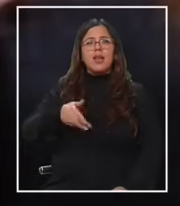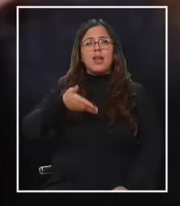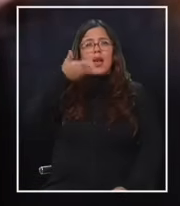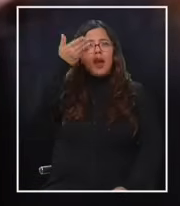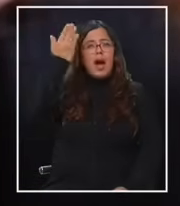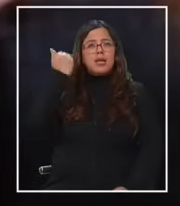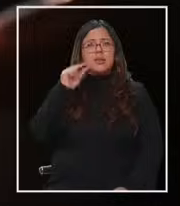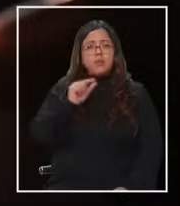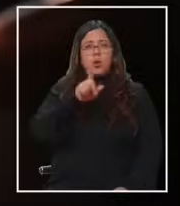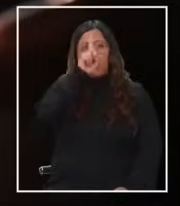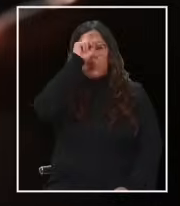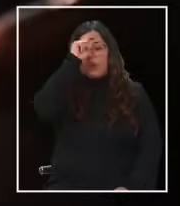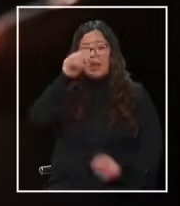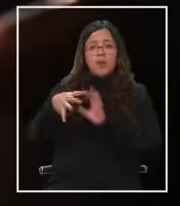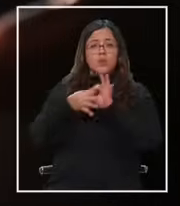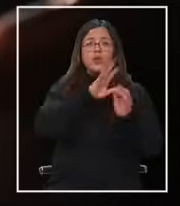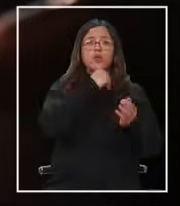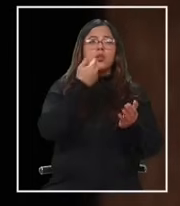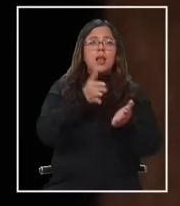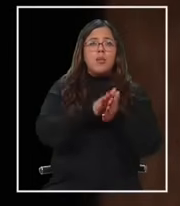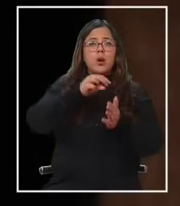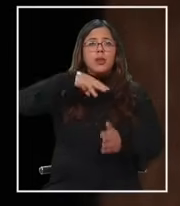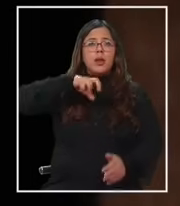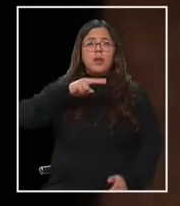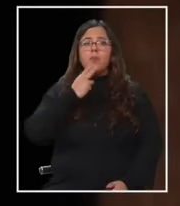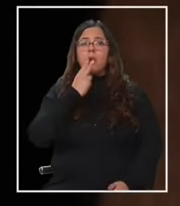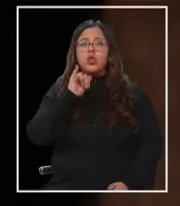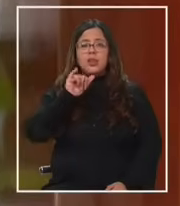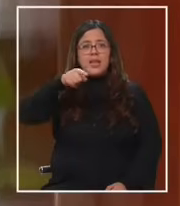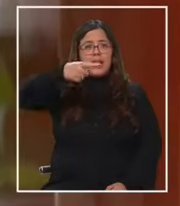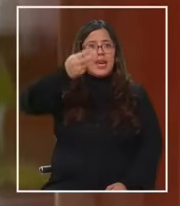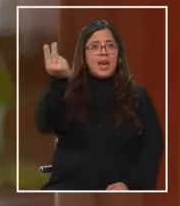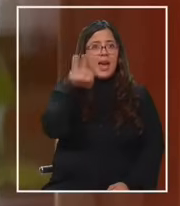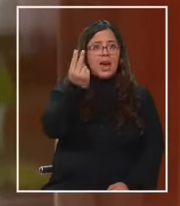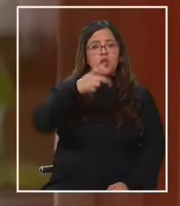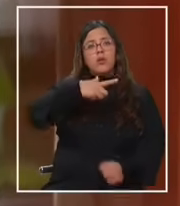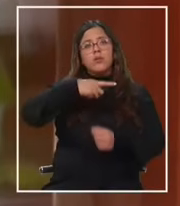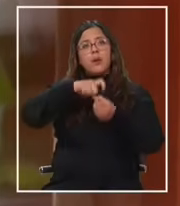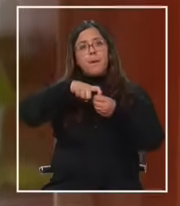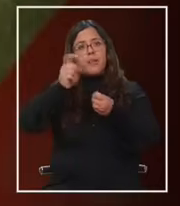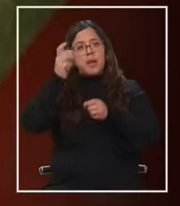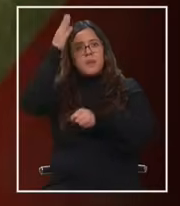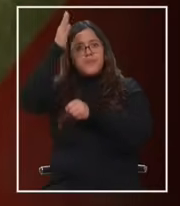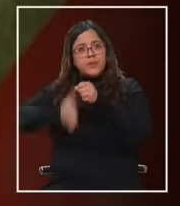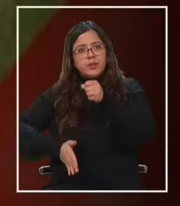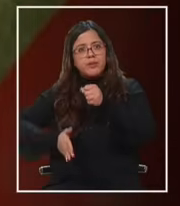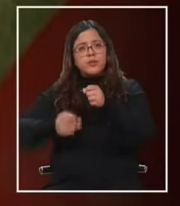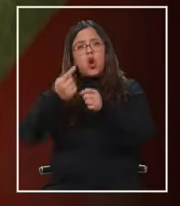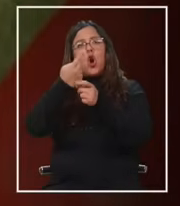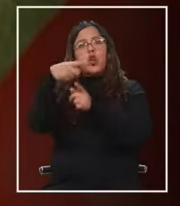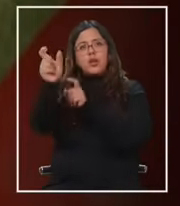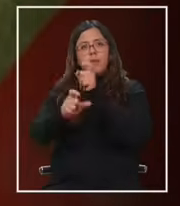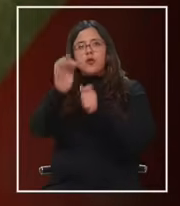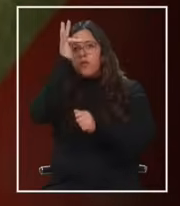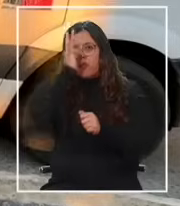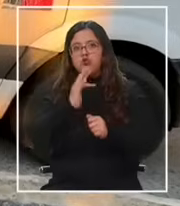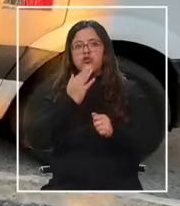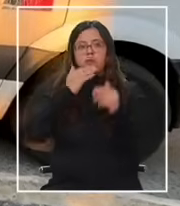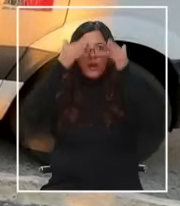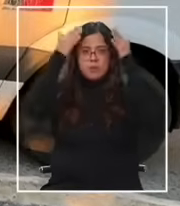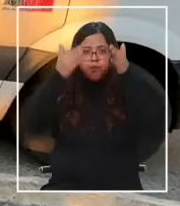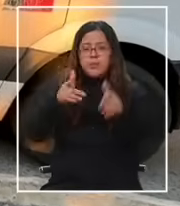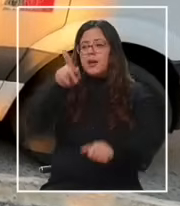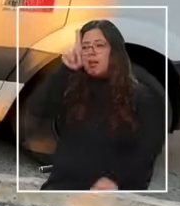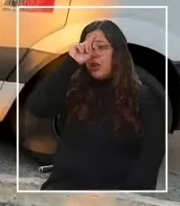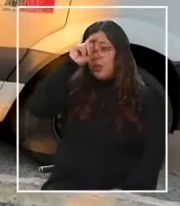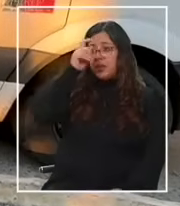tiempo en el hospital. Tras la muerte de Monty, son despedidas junto a otras funcionarias del equipo que la atiende. Desde el hospital